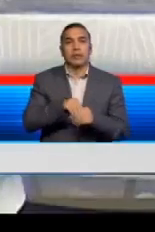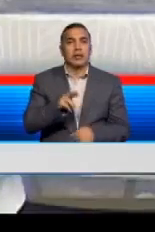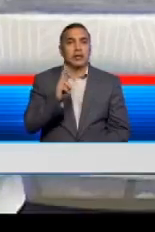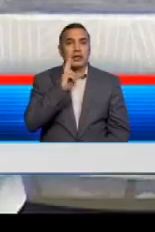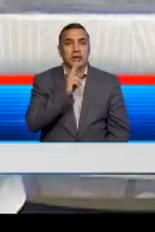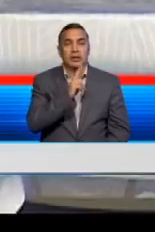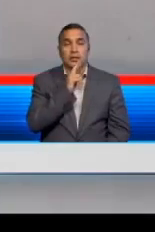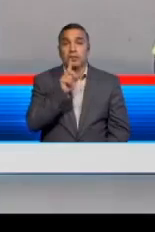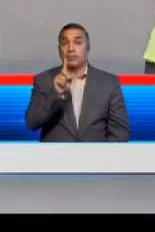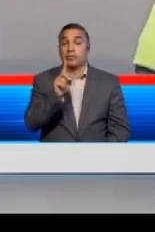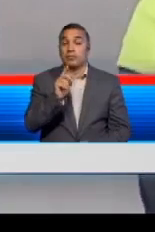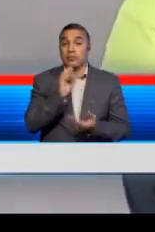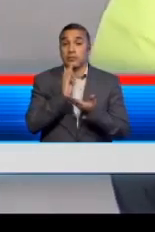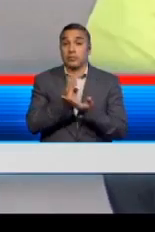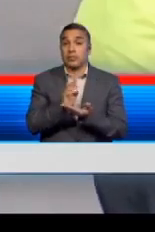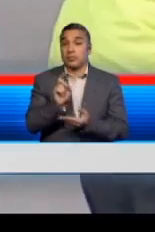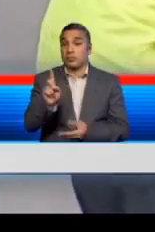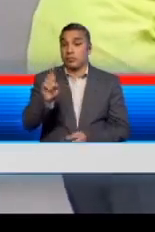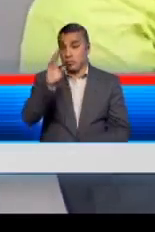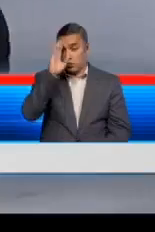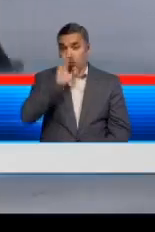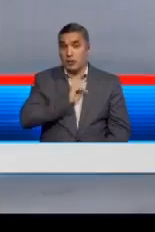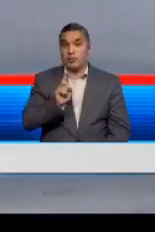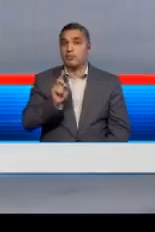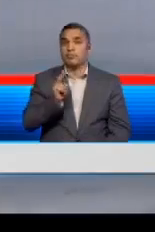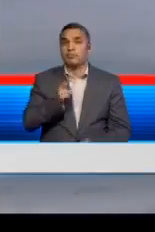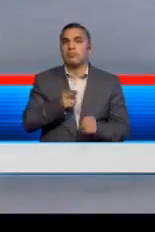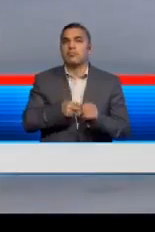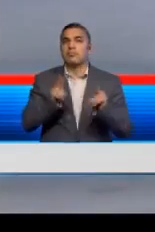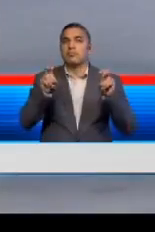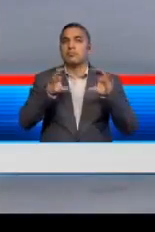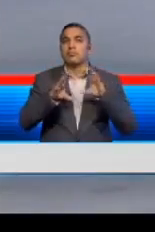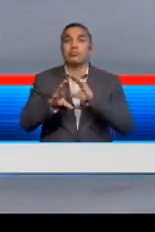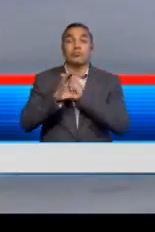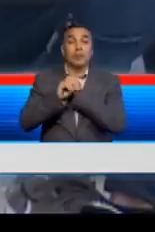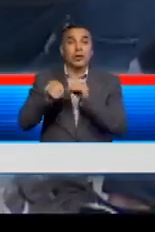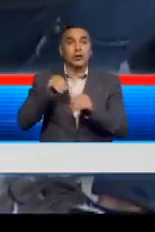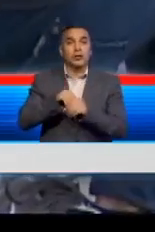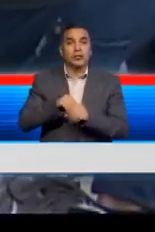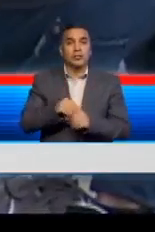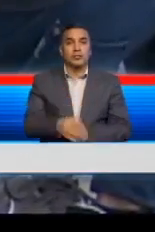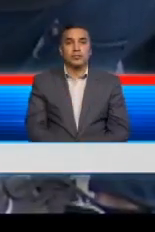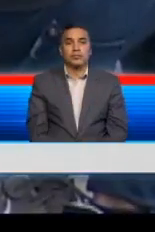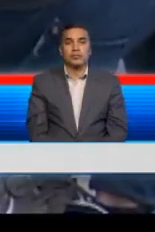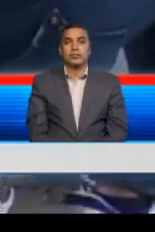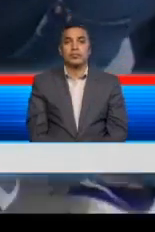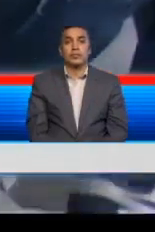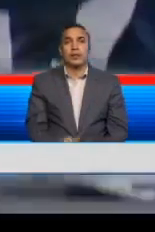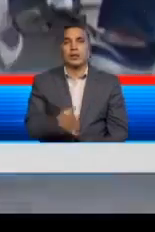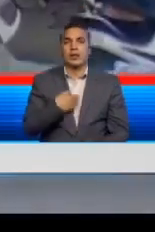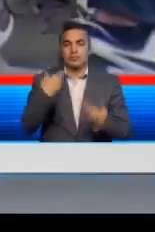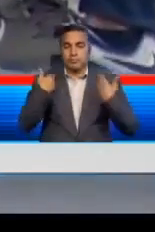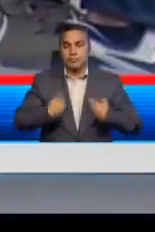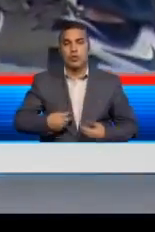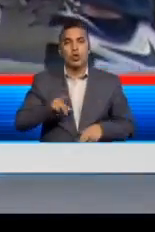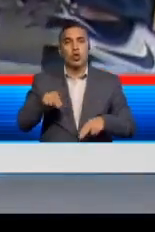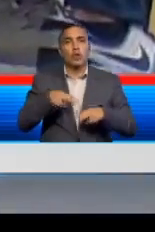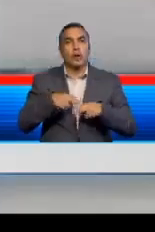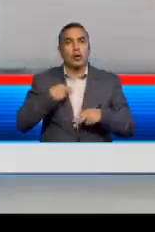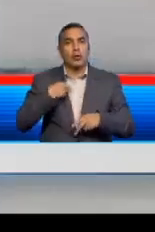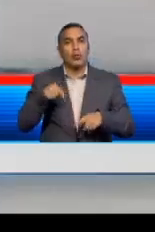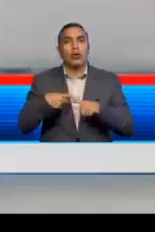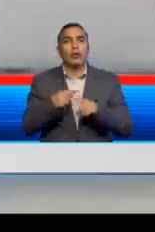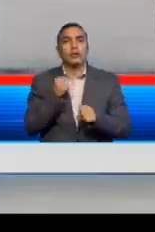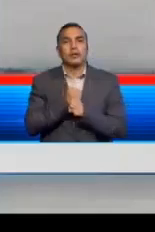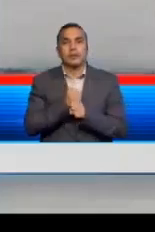restaurante. Según la versión del gendarme, que forma parte de la unidad antisecuestros y extorsión, y estaba vestido de civil en